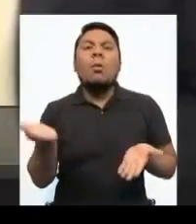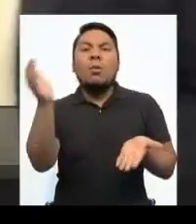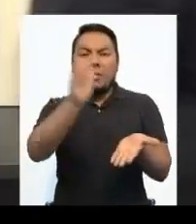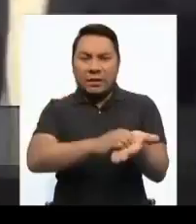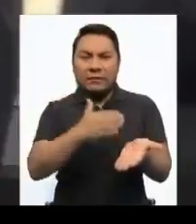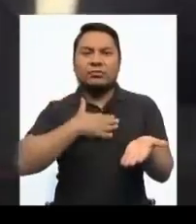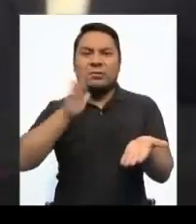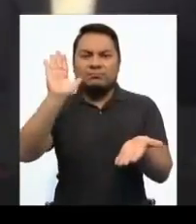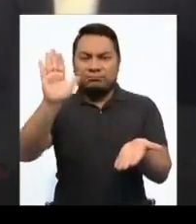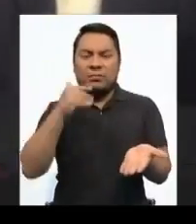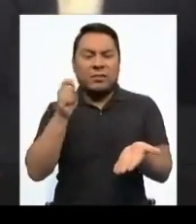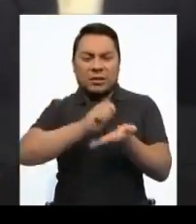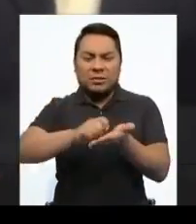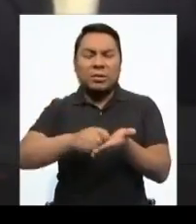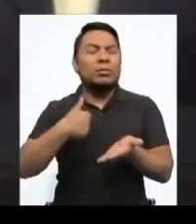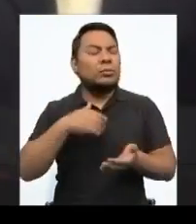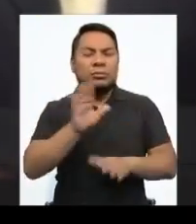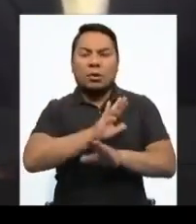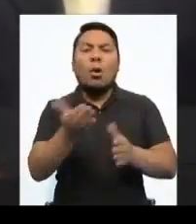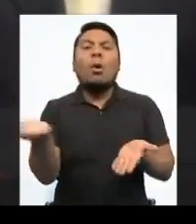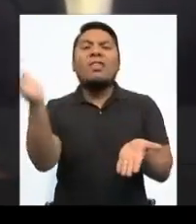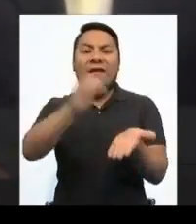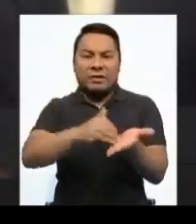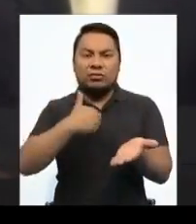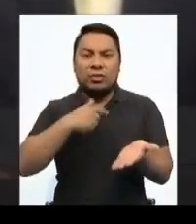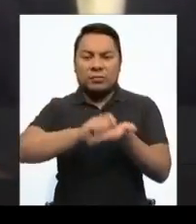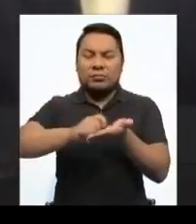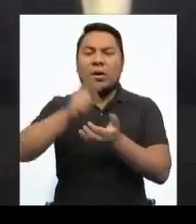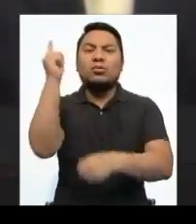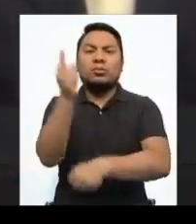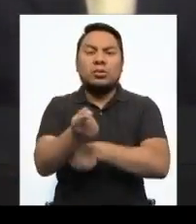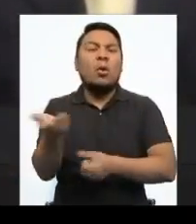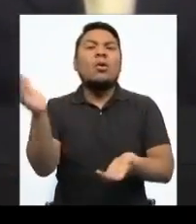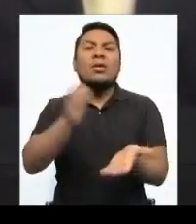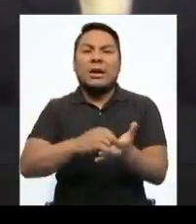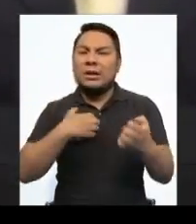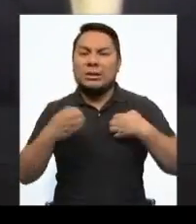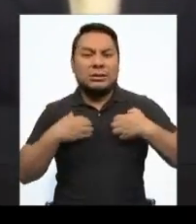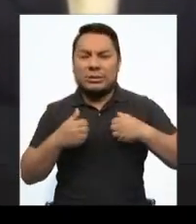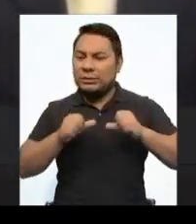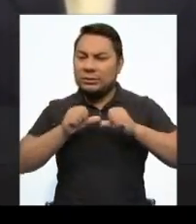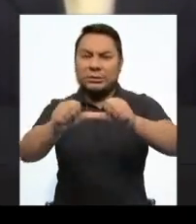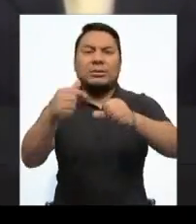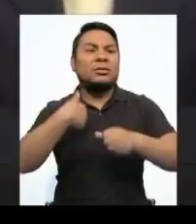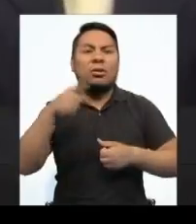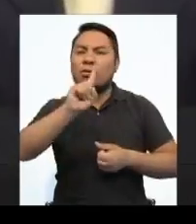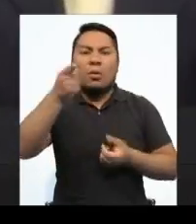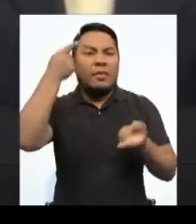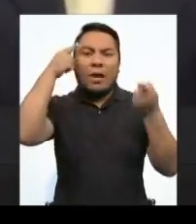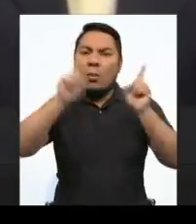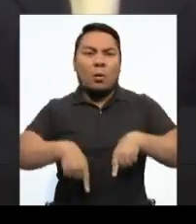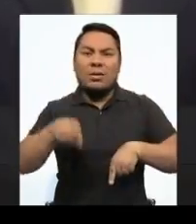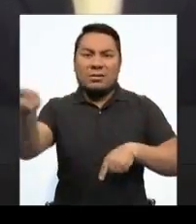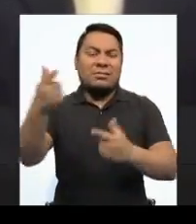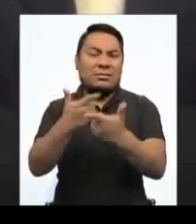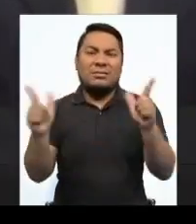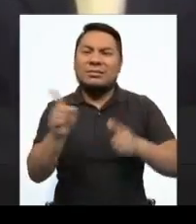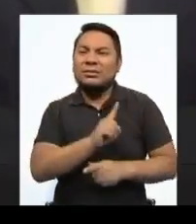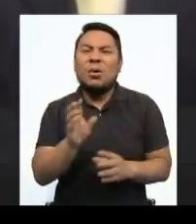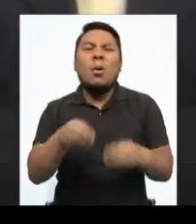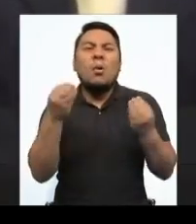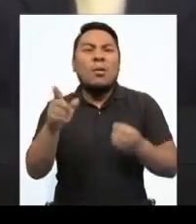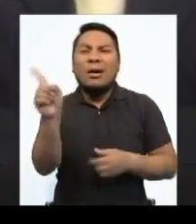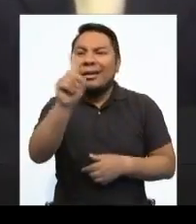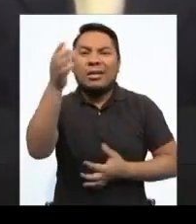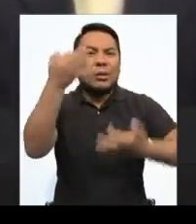emprenderá. Nosotros vamos a apelar, definitivamente vamos a apelar esta decisión. No estamos de acuerdo, es completamente injusto